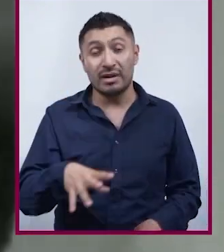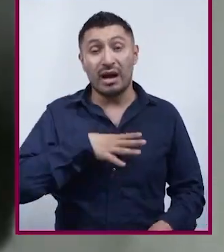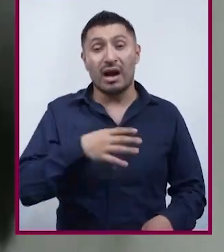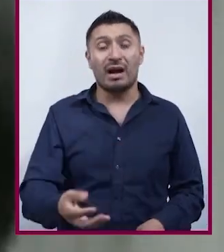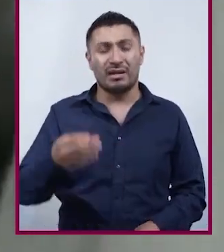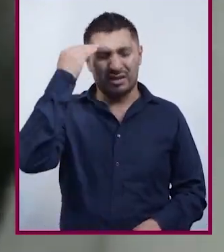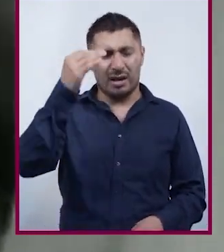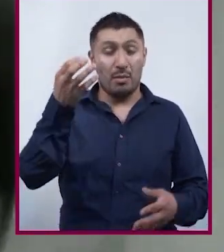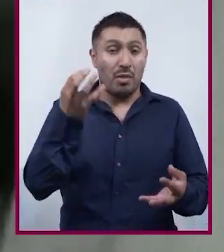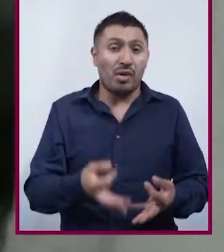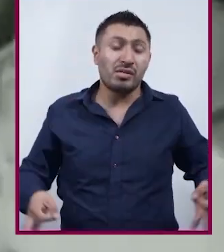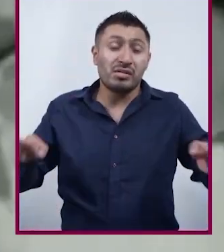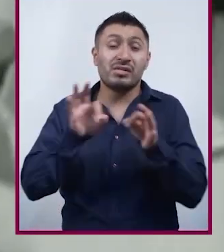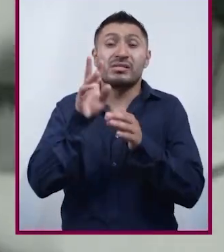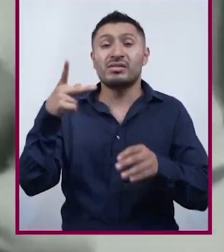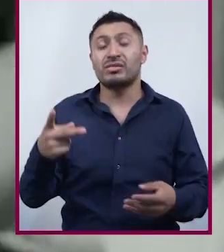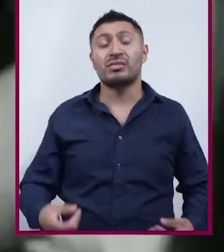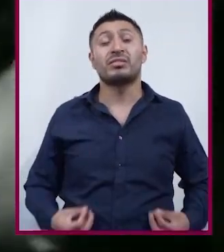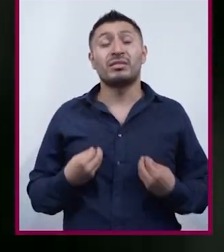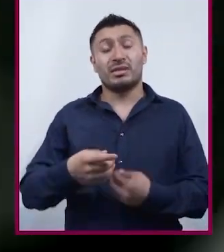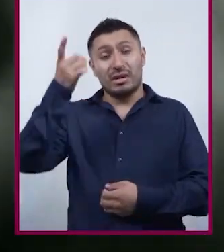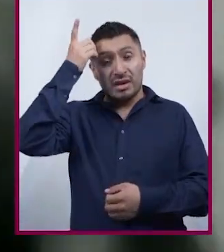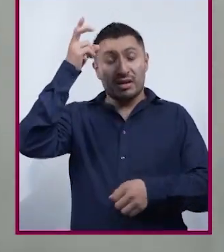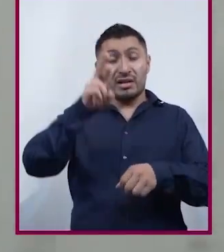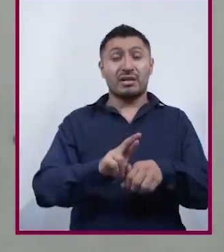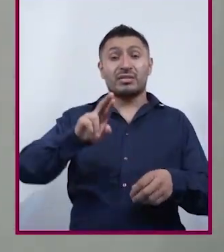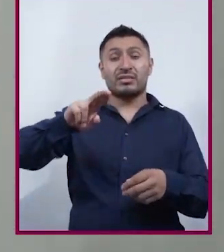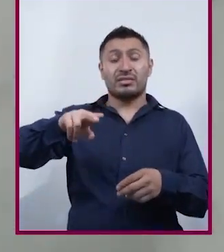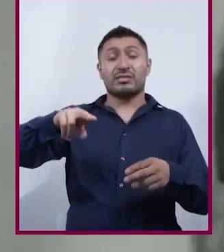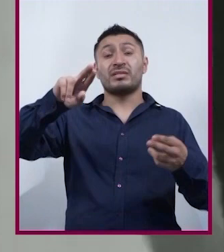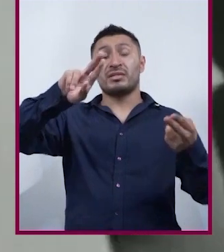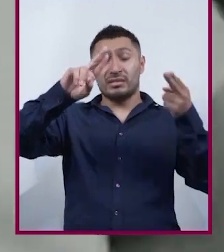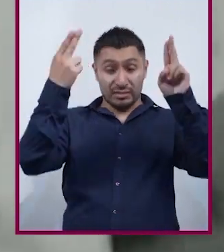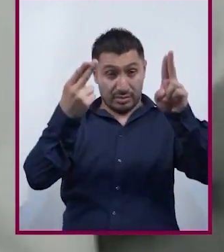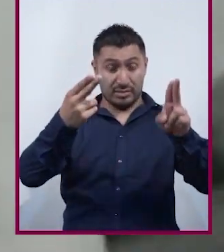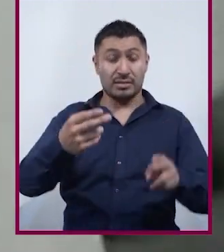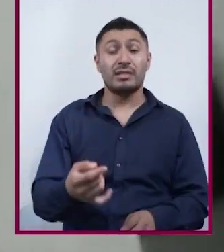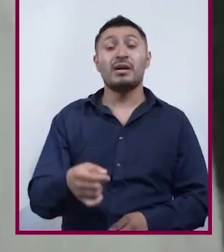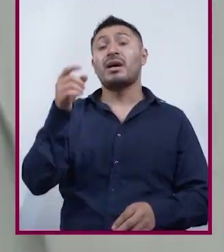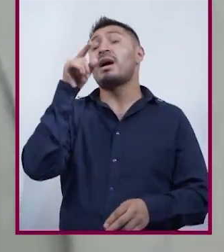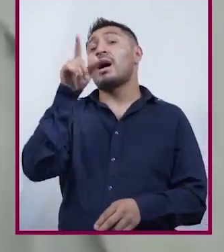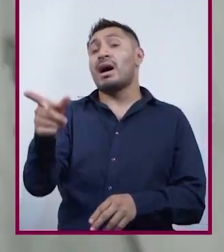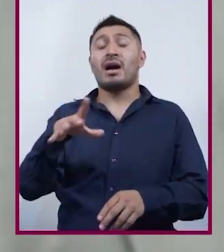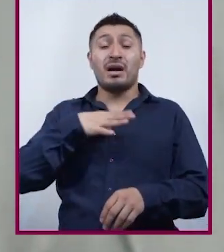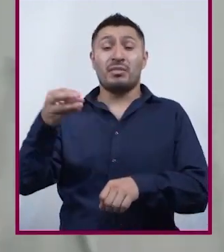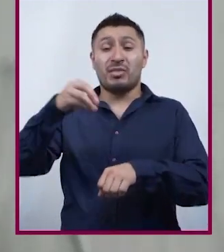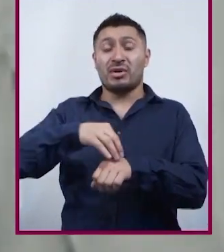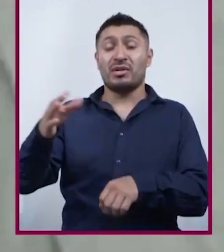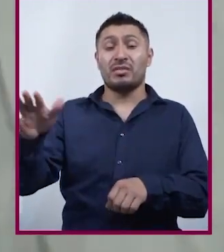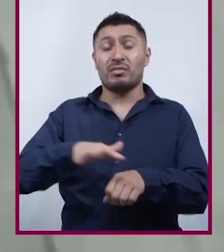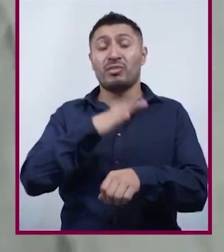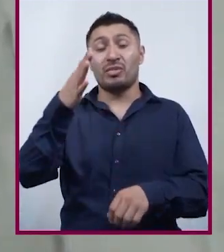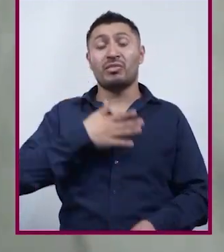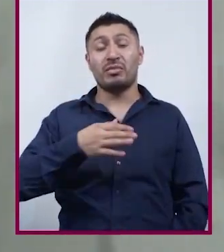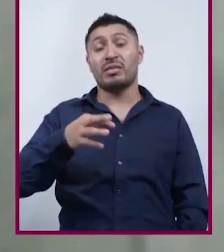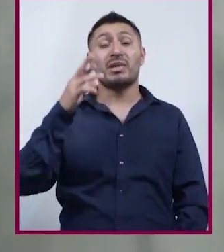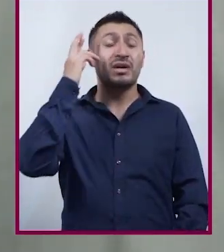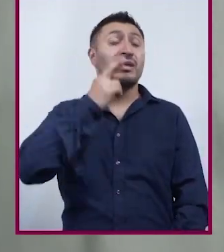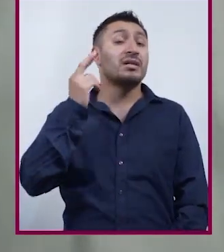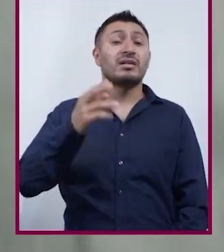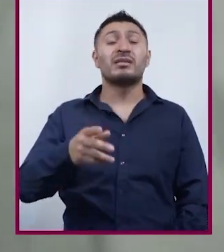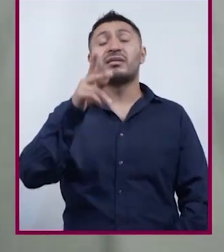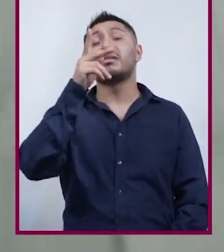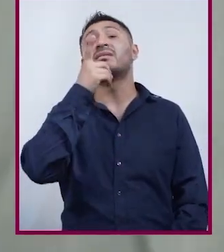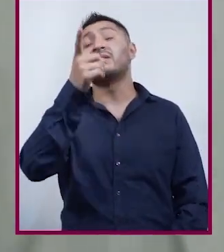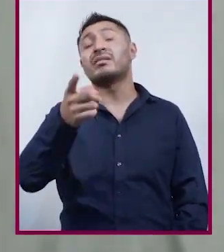en su vida. Fue nombrado rector de la Universidad Nacional Autónoma de México, en donde estableció el lema «Por mi raza hablará